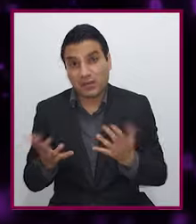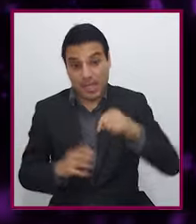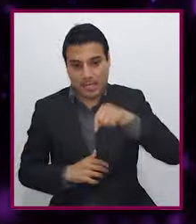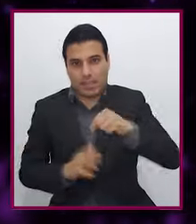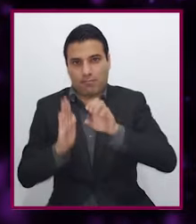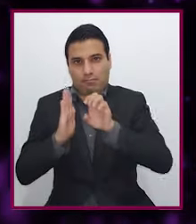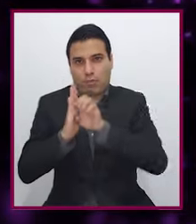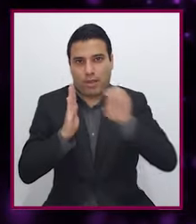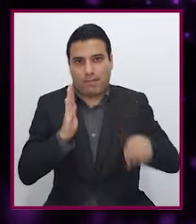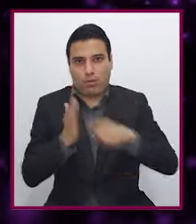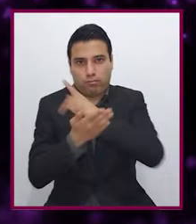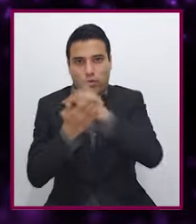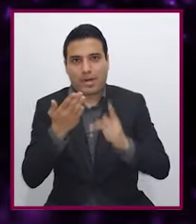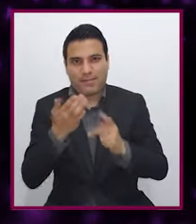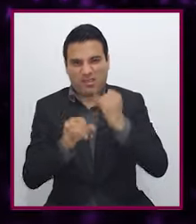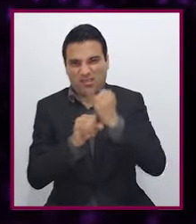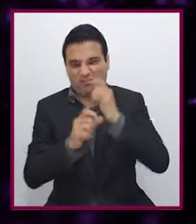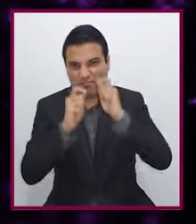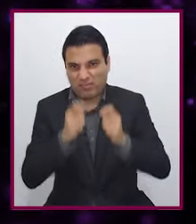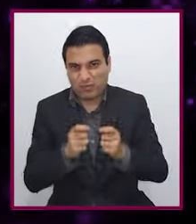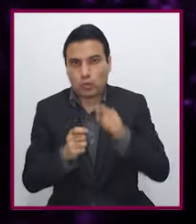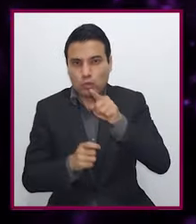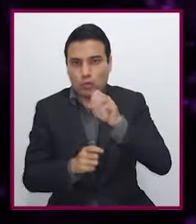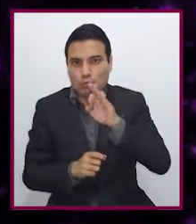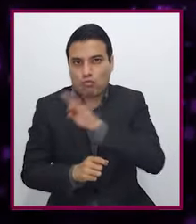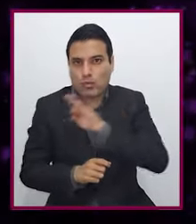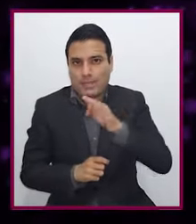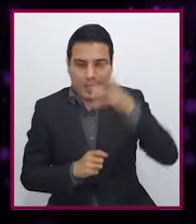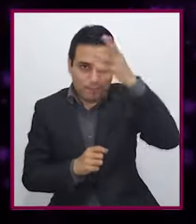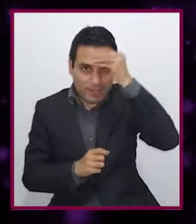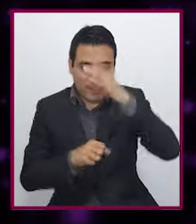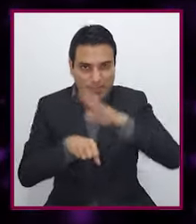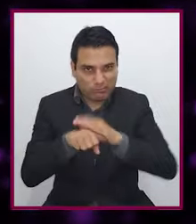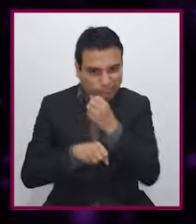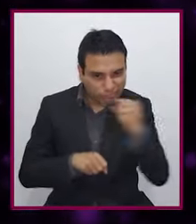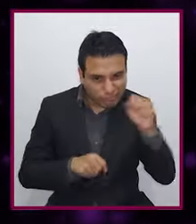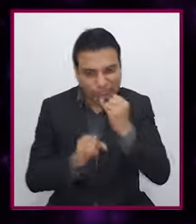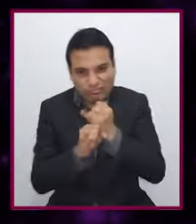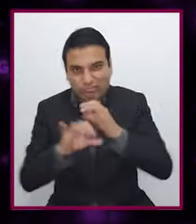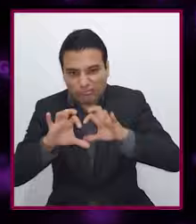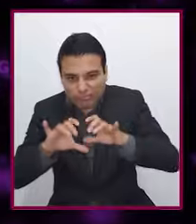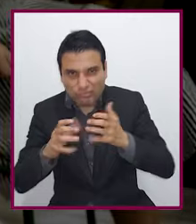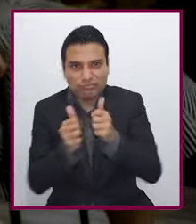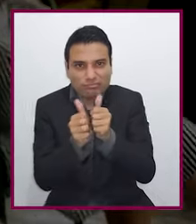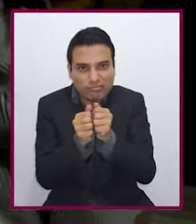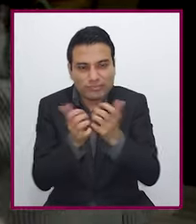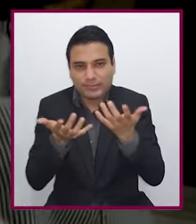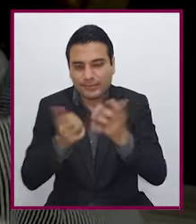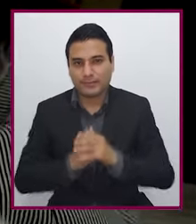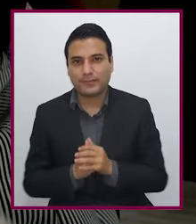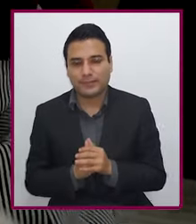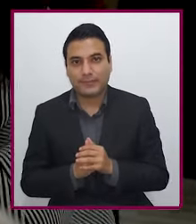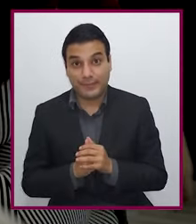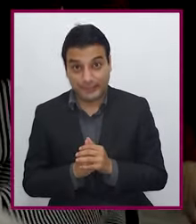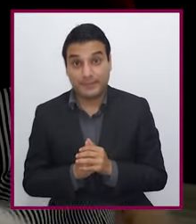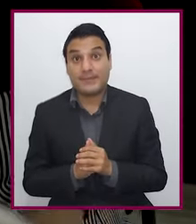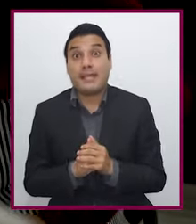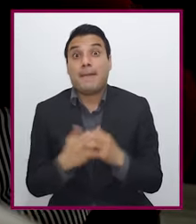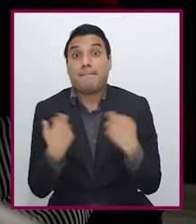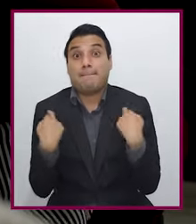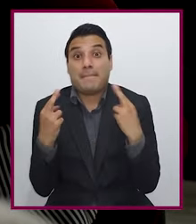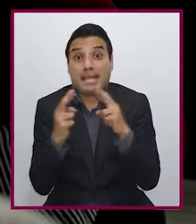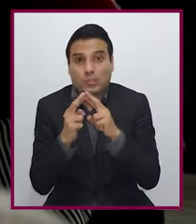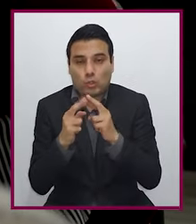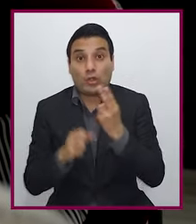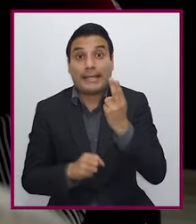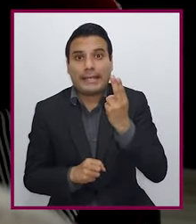Saberes Digitales, pues a lo que abonan es a que podamos aumentar nuestras habilidades digitales. Conciencia sobre la necesidad,